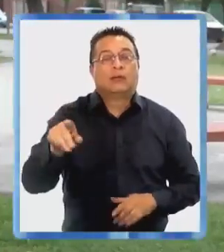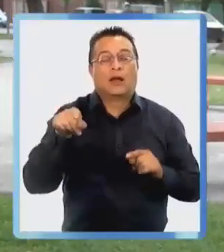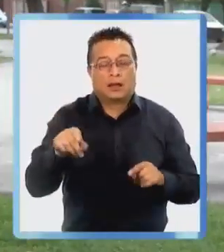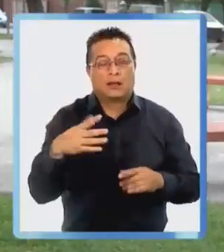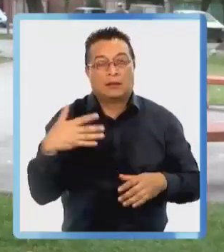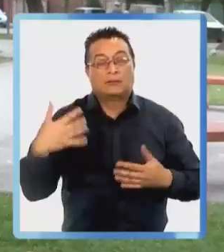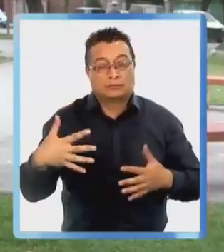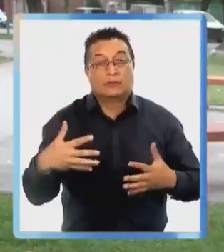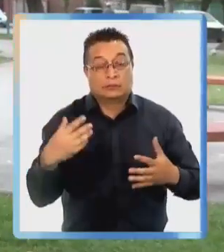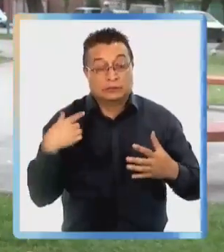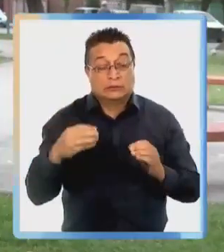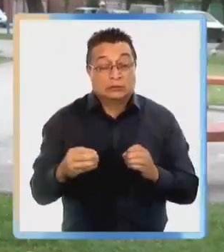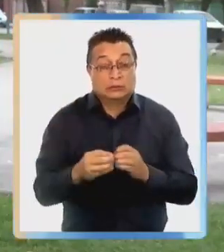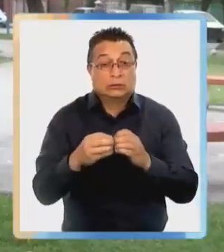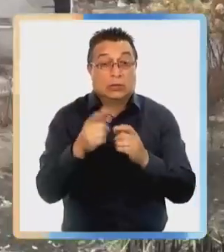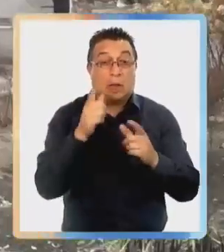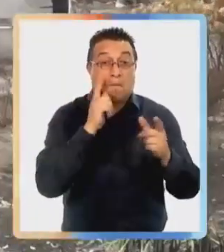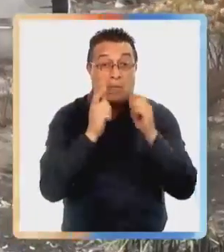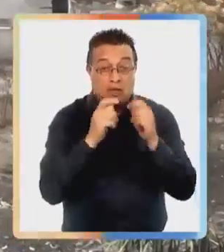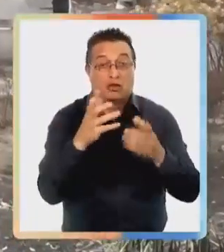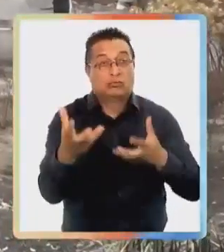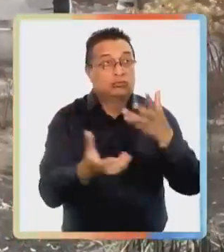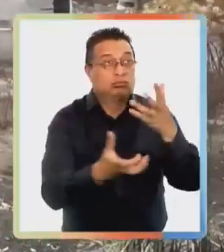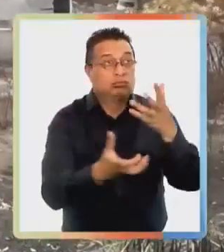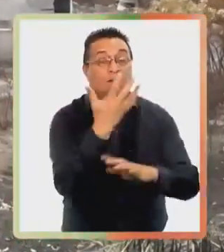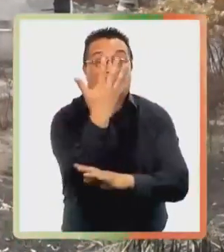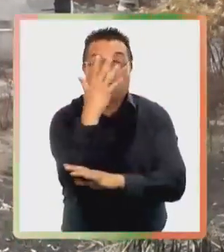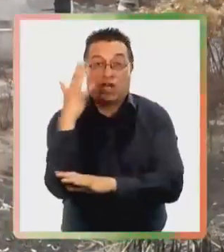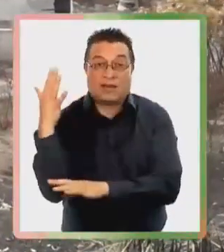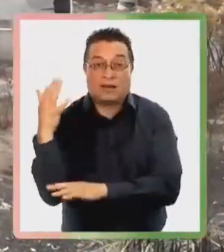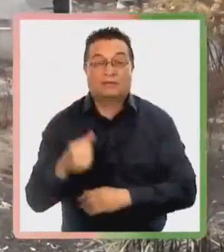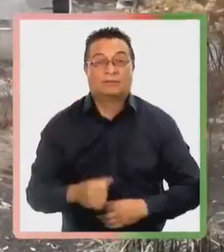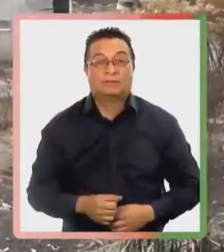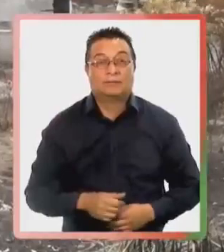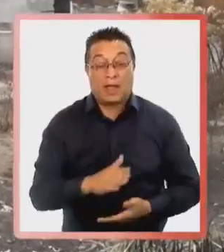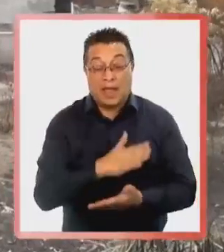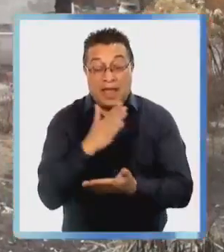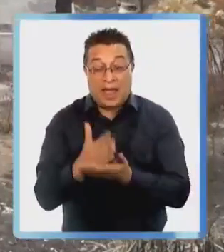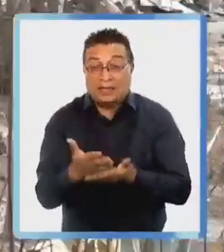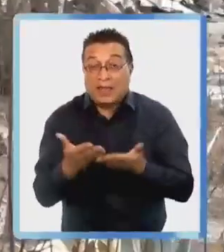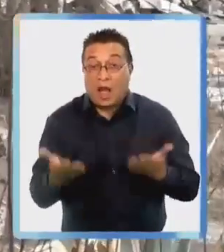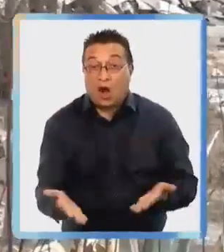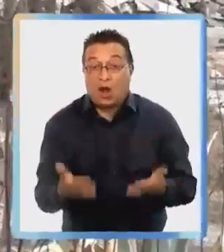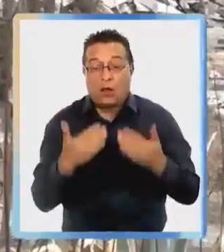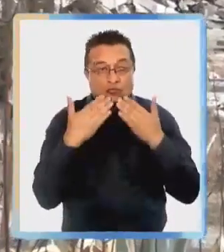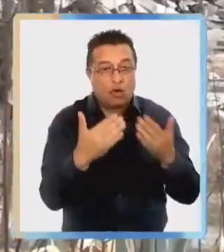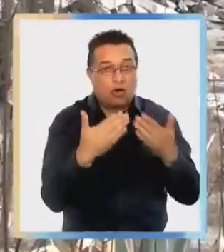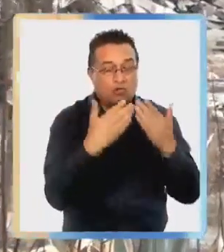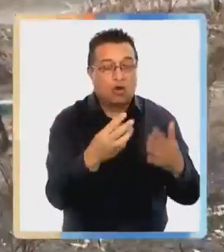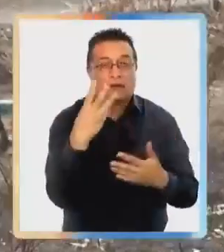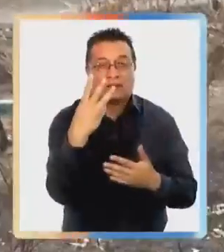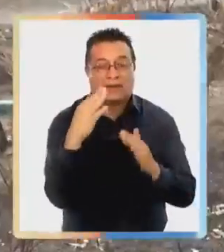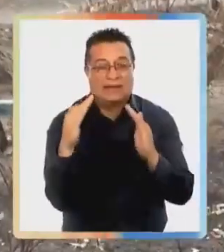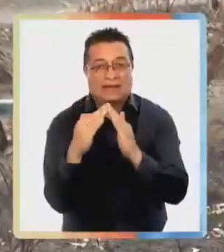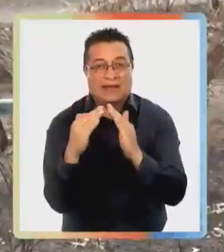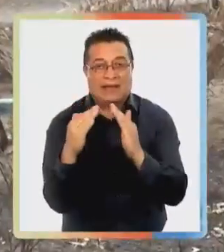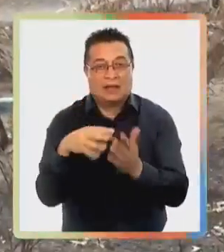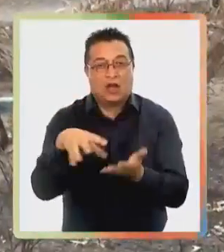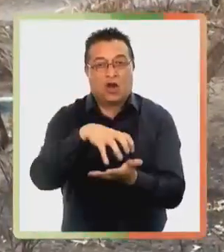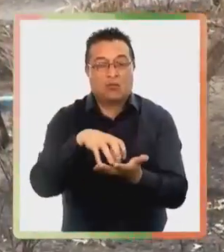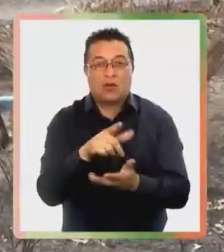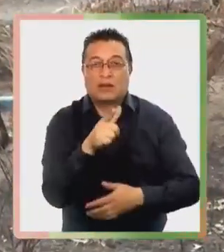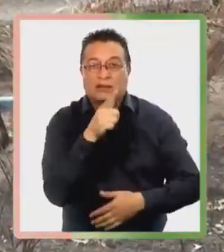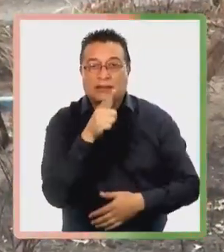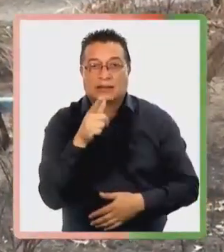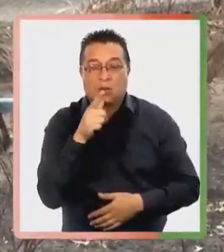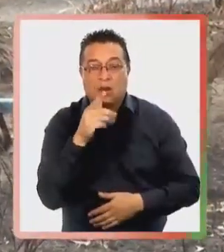como es en este caso los incendios forestales. Hasta la fecha se han entregado 3 viviendas en la comuna santajuanina y la entrega de los